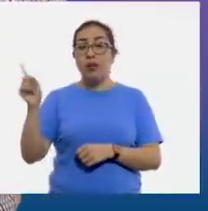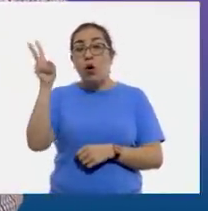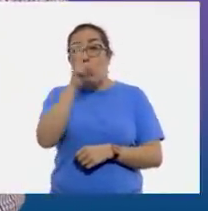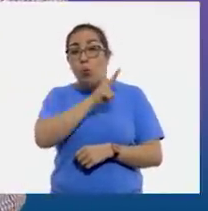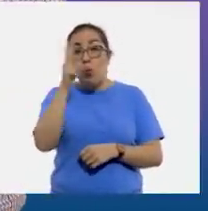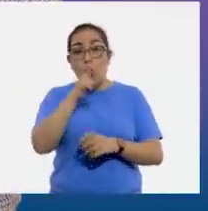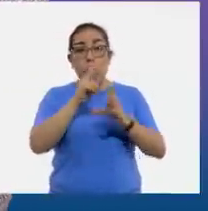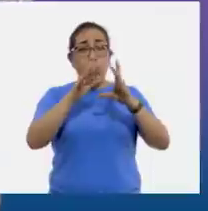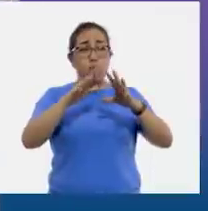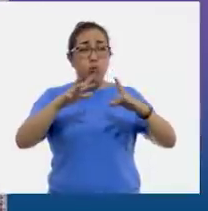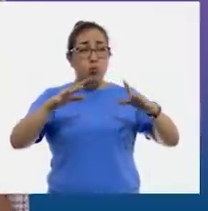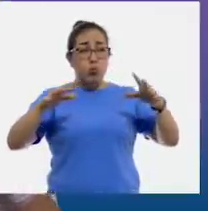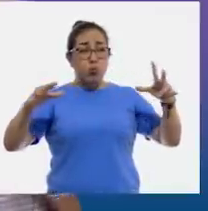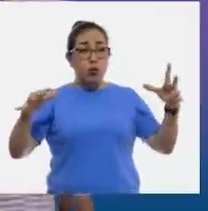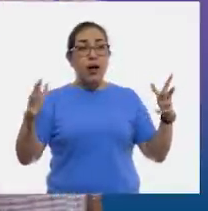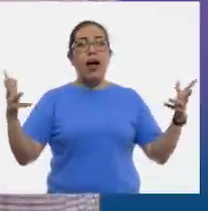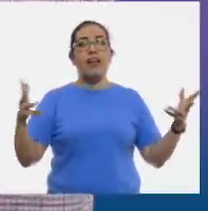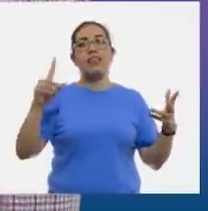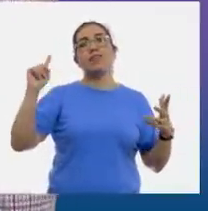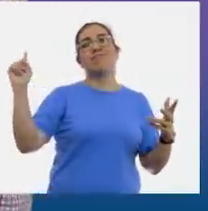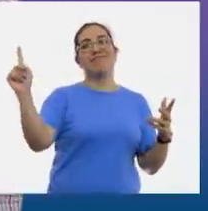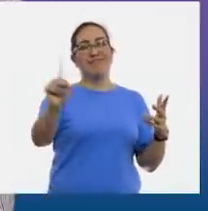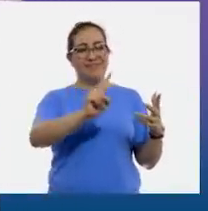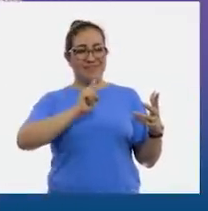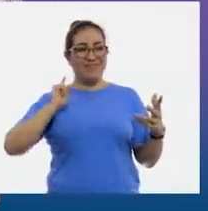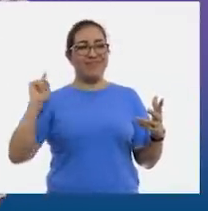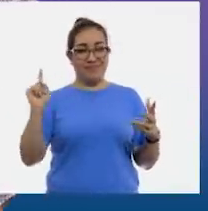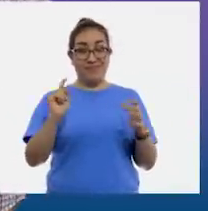viento mueve las hojas, daremos un giro.